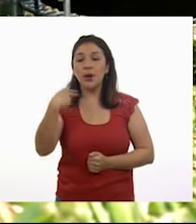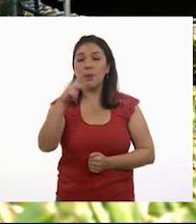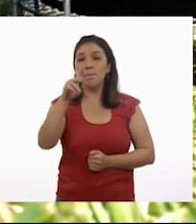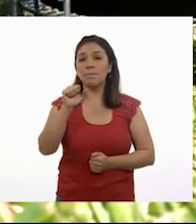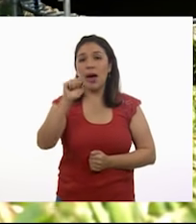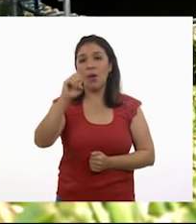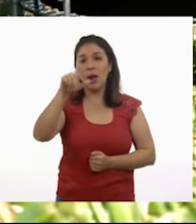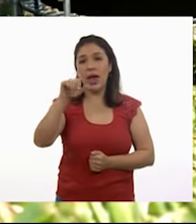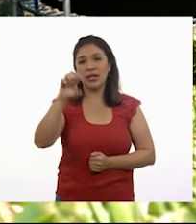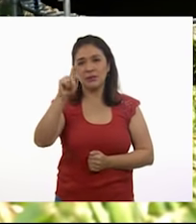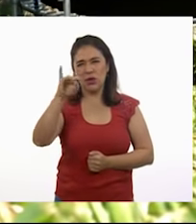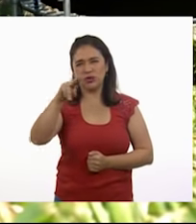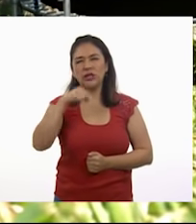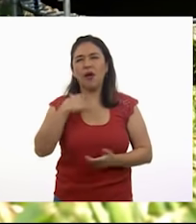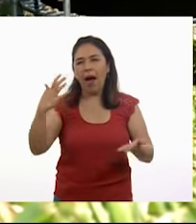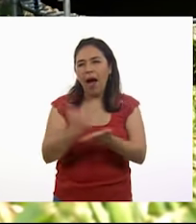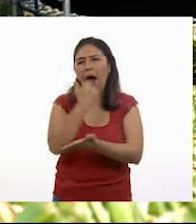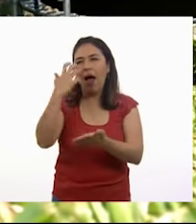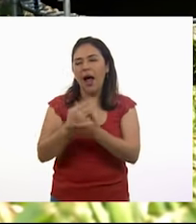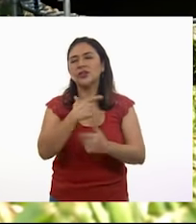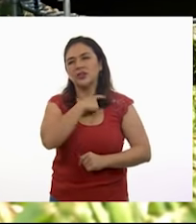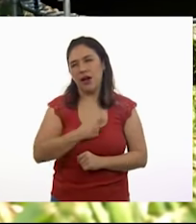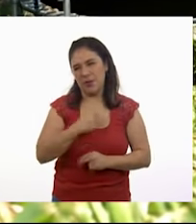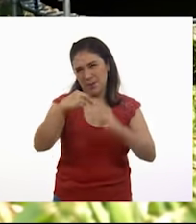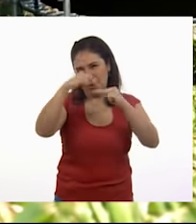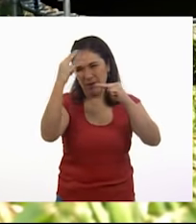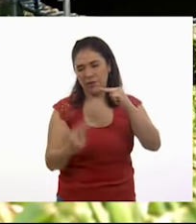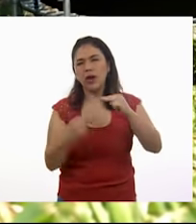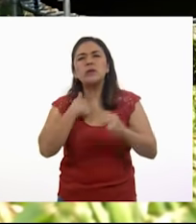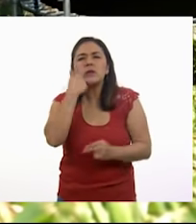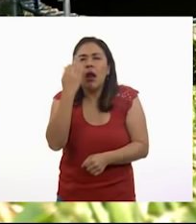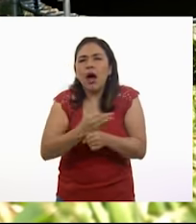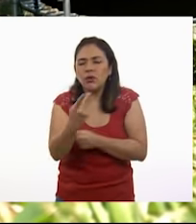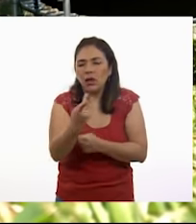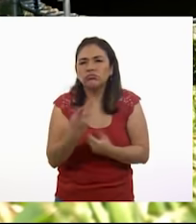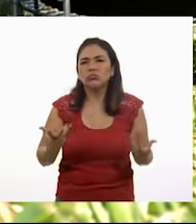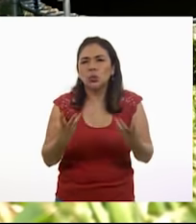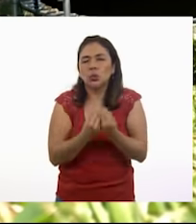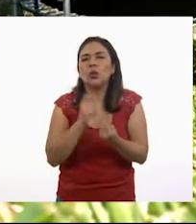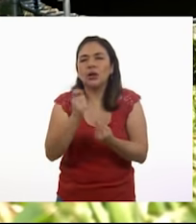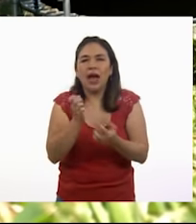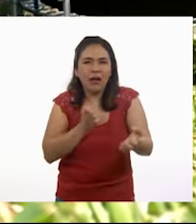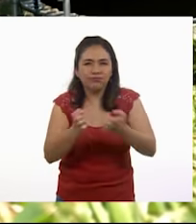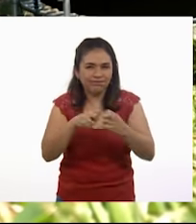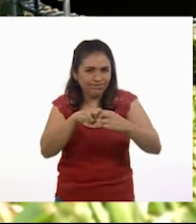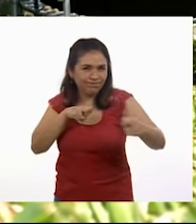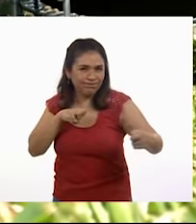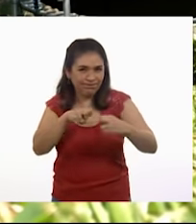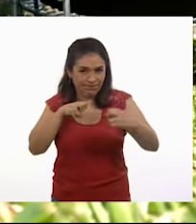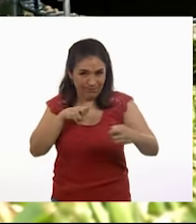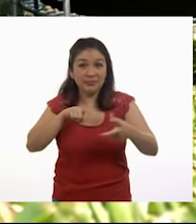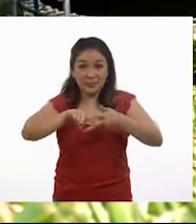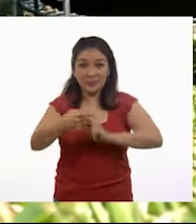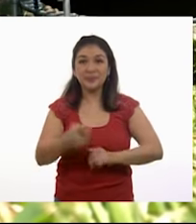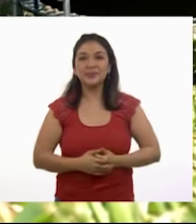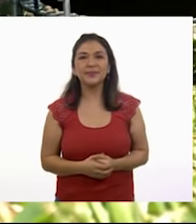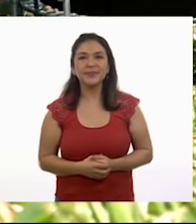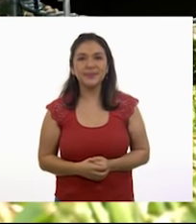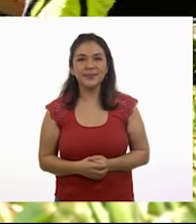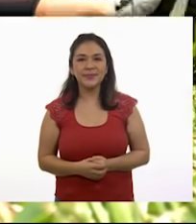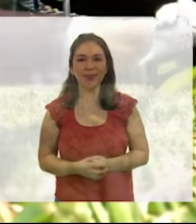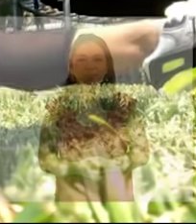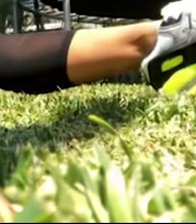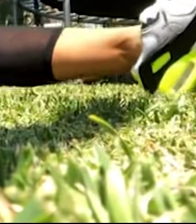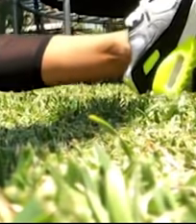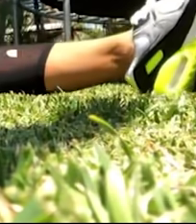doble medallista olímpica en clavados y quiero que hagan esta pequeña rutina de estiramientos conmigo vamos a empezar vamos a estirar las